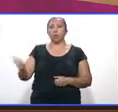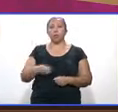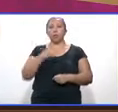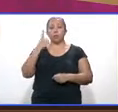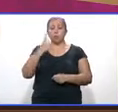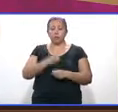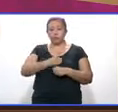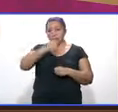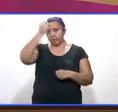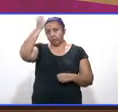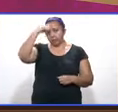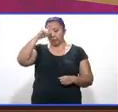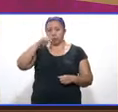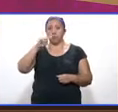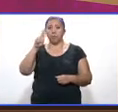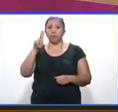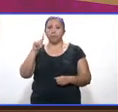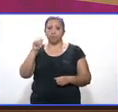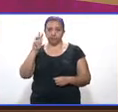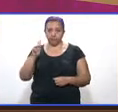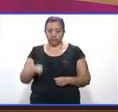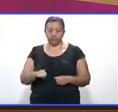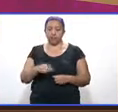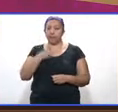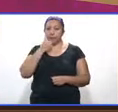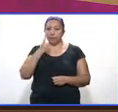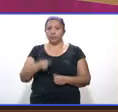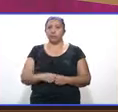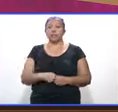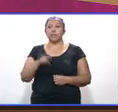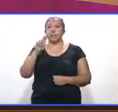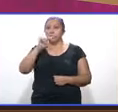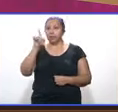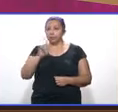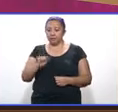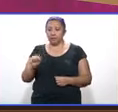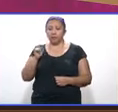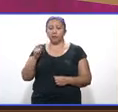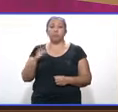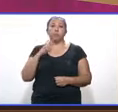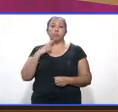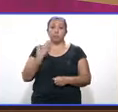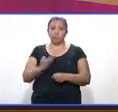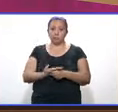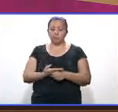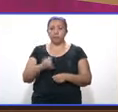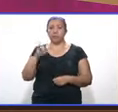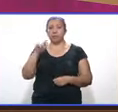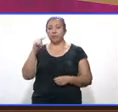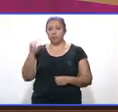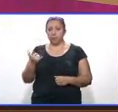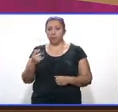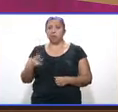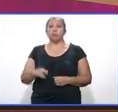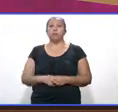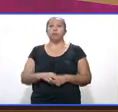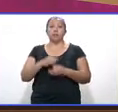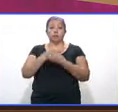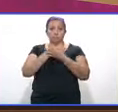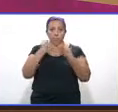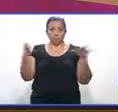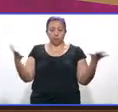Universidad Tecnológica Metropolitana y José Arturo Sánchez Martínez como titular del ISTEI. También informó